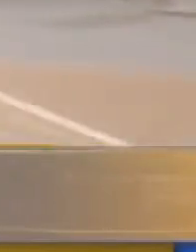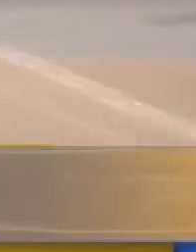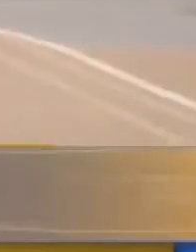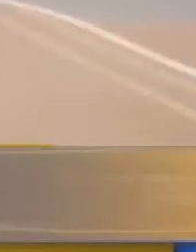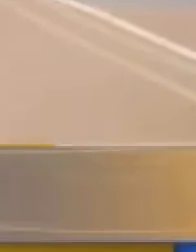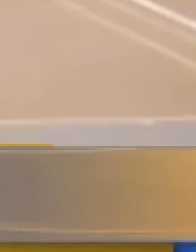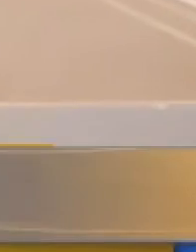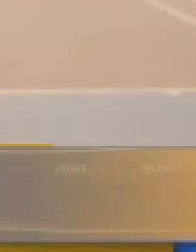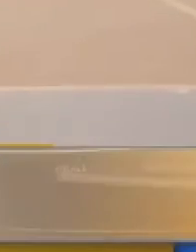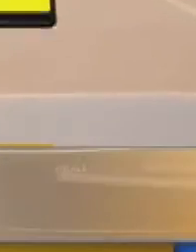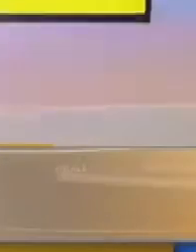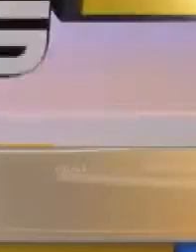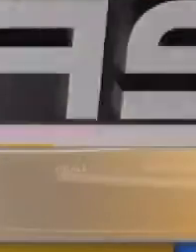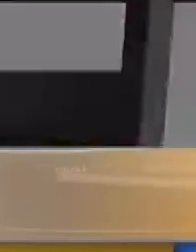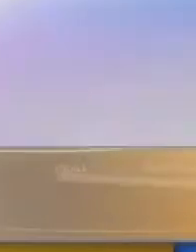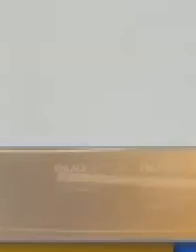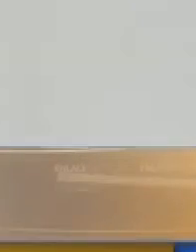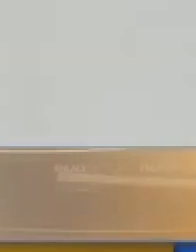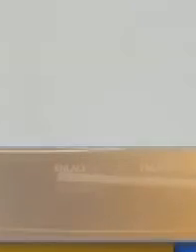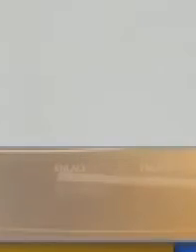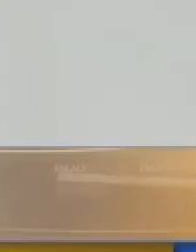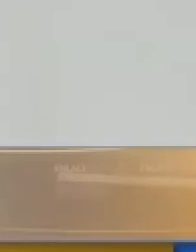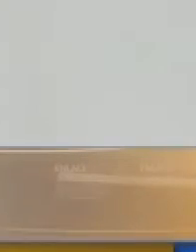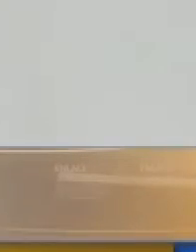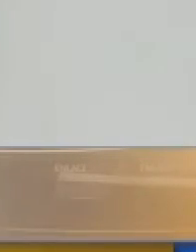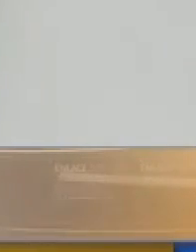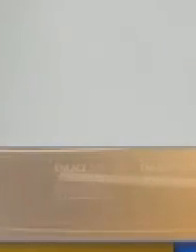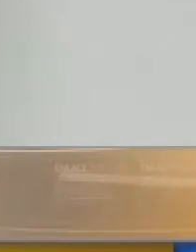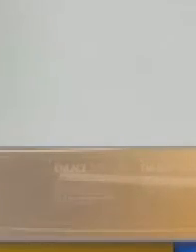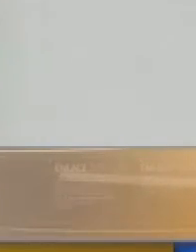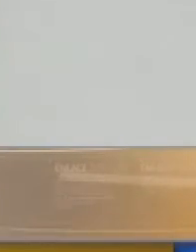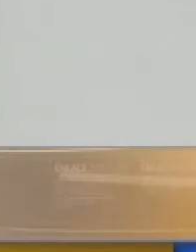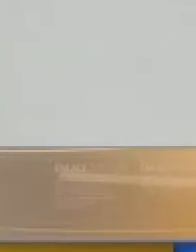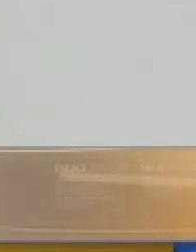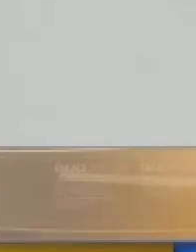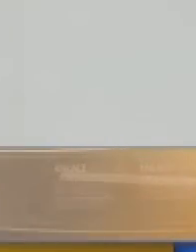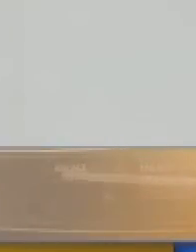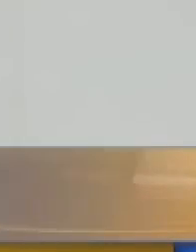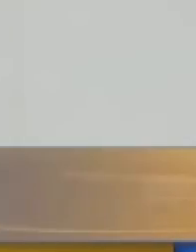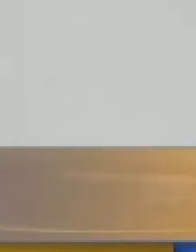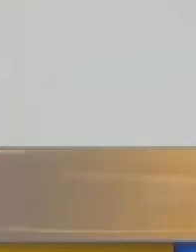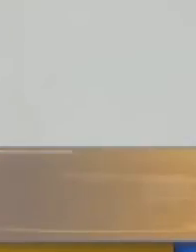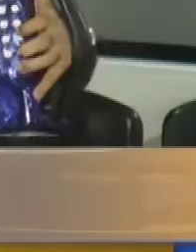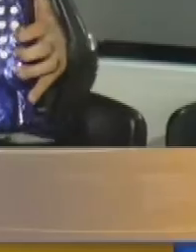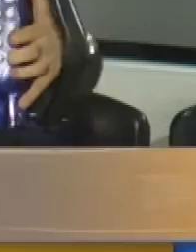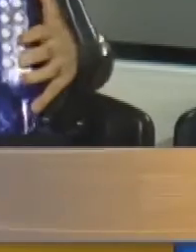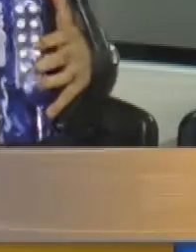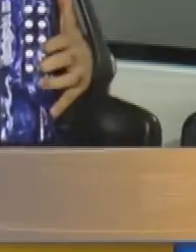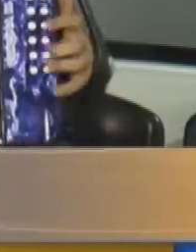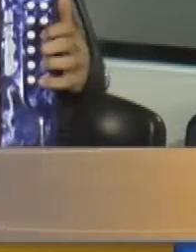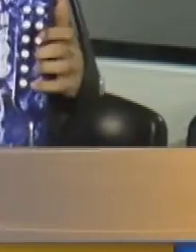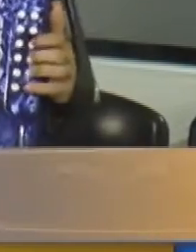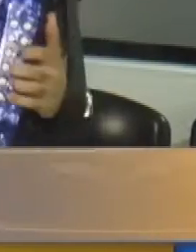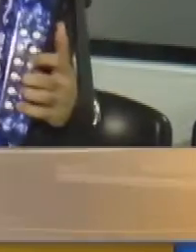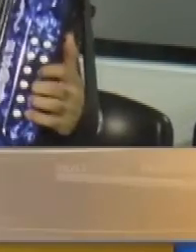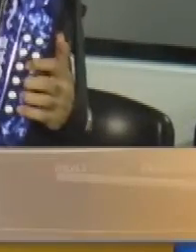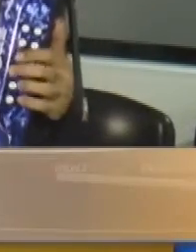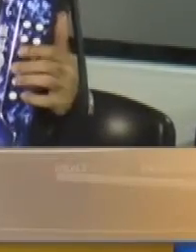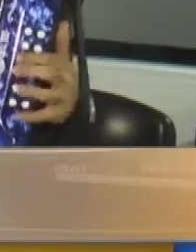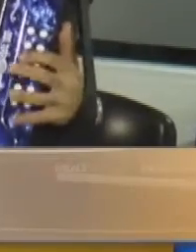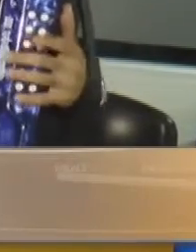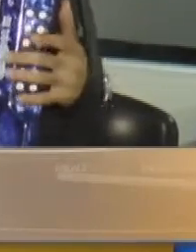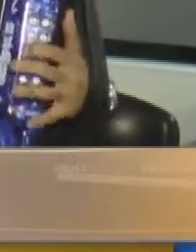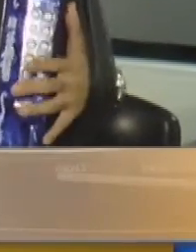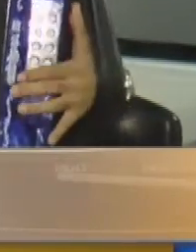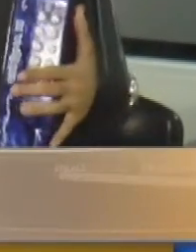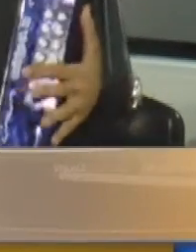que se jugará en la ciudad de Ocaña. Y al cierre, de visita a Barranca Bermeja, se encuentran los K. Morales promocionando su último sencillo titulado El